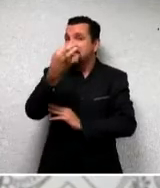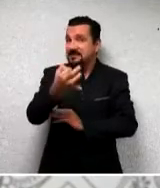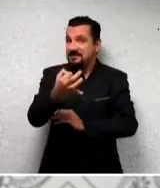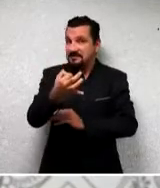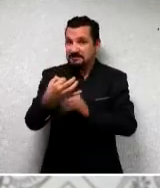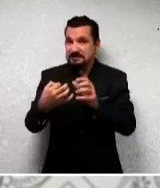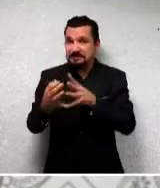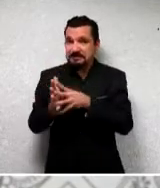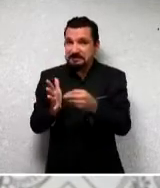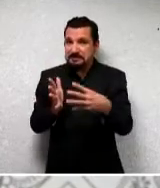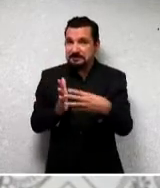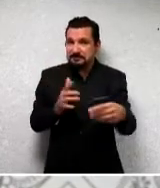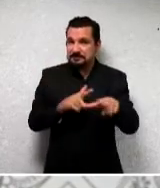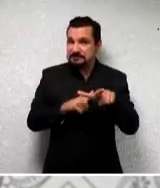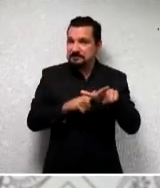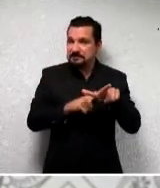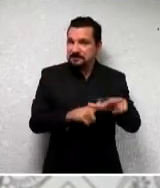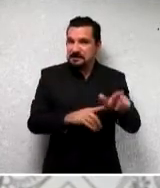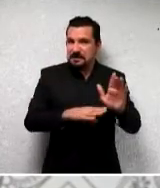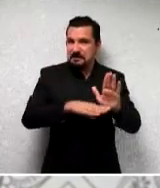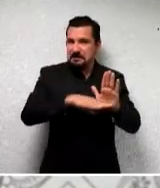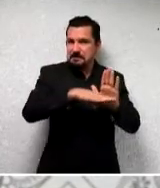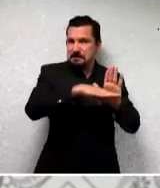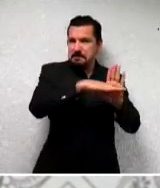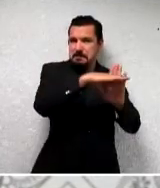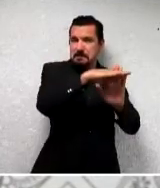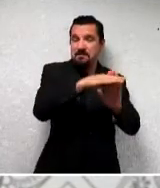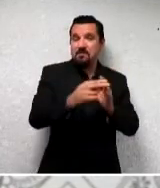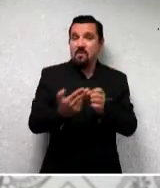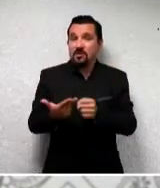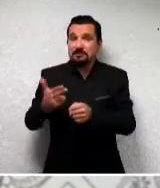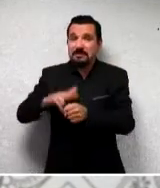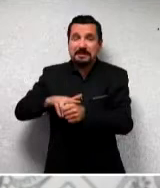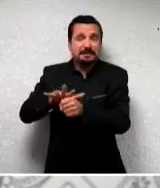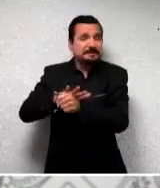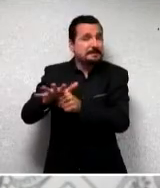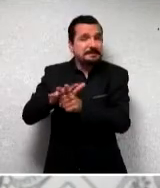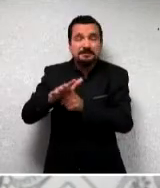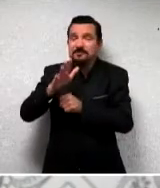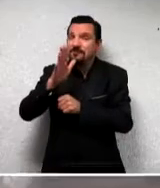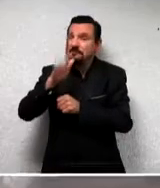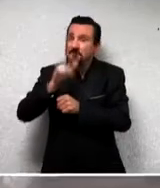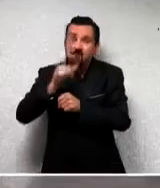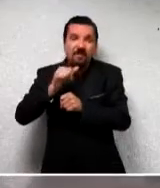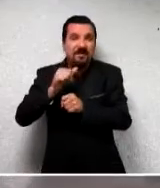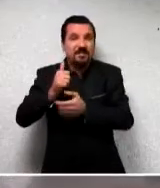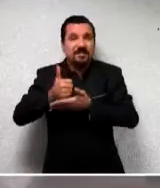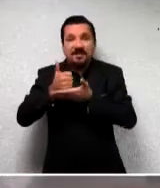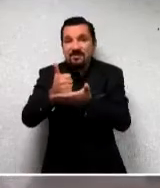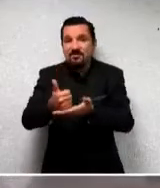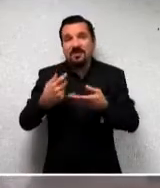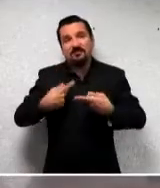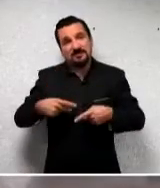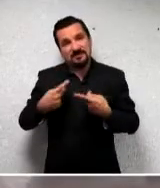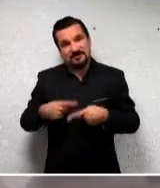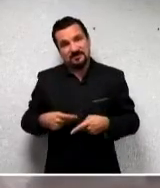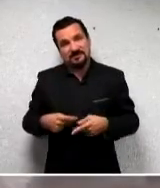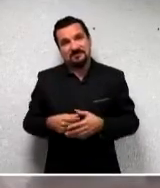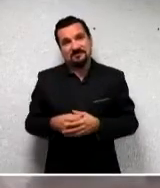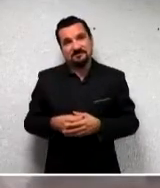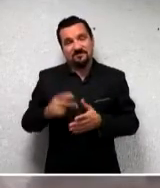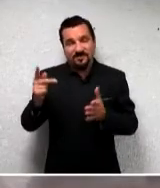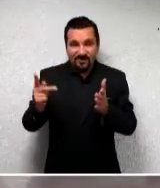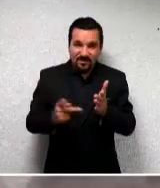sigue creciendo los hospitales no serán suficientes así que una vez